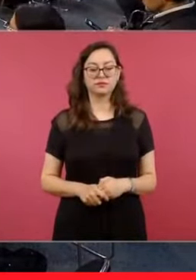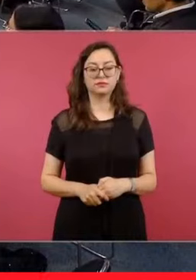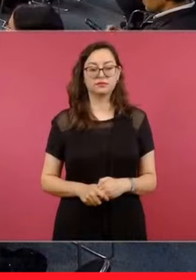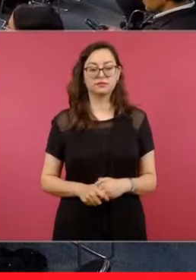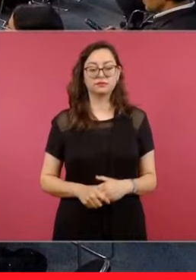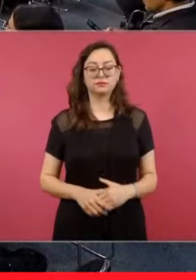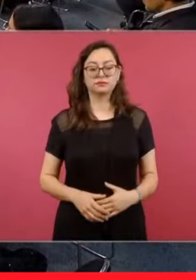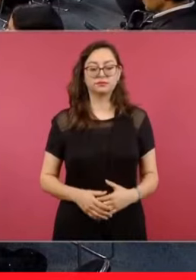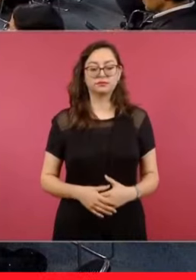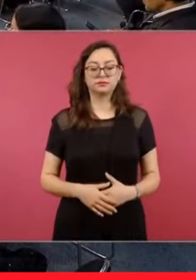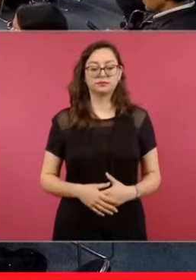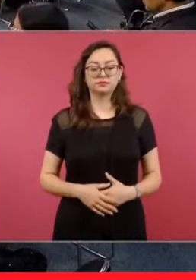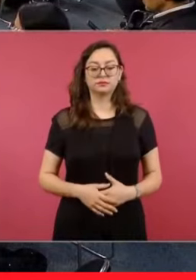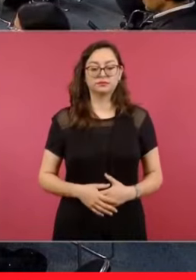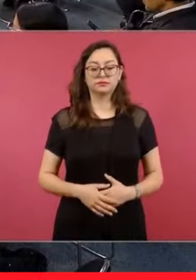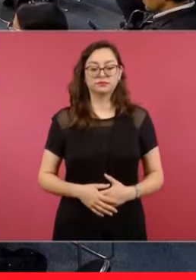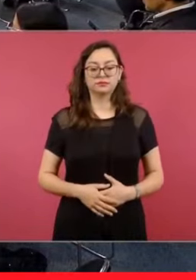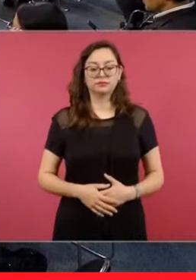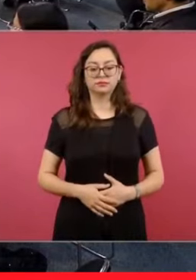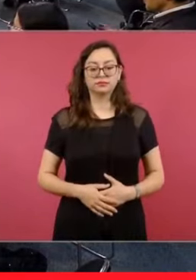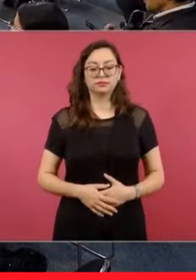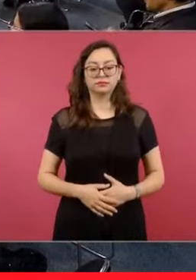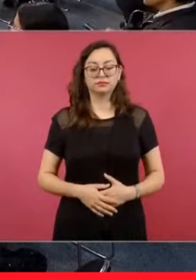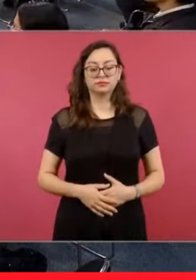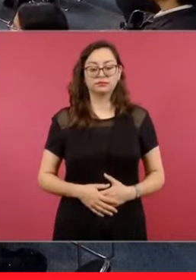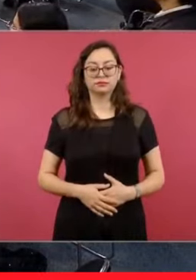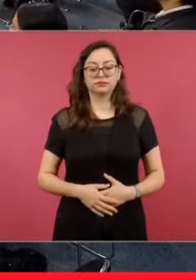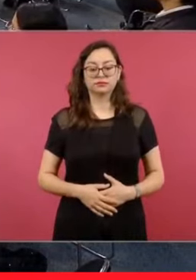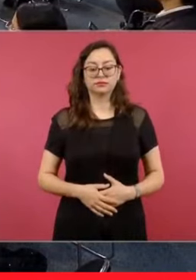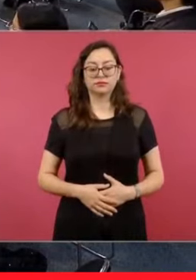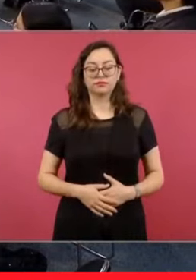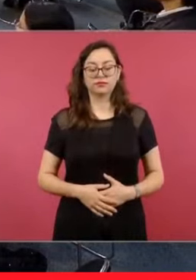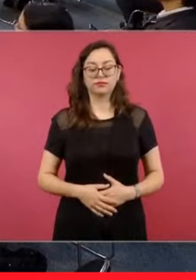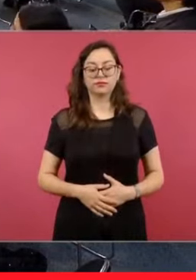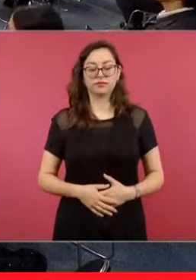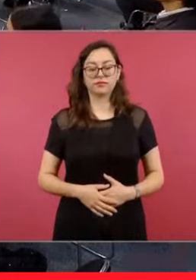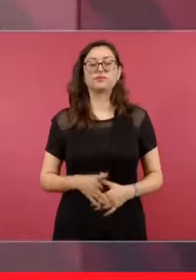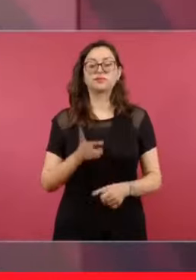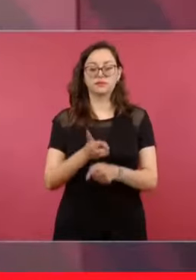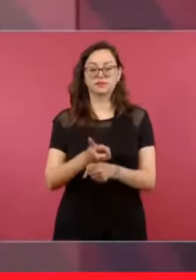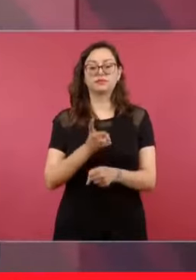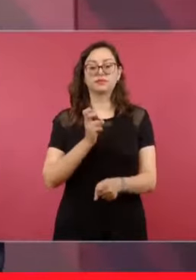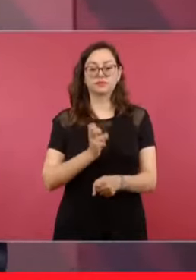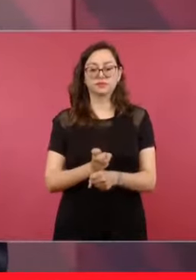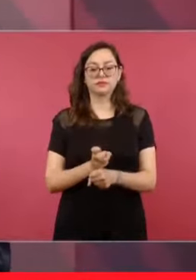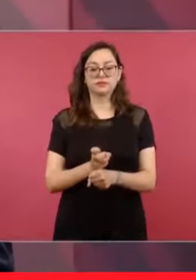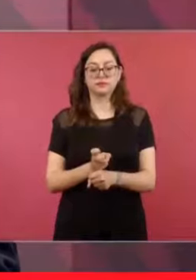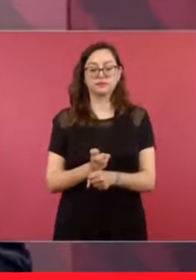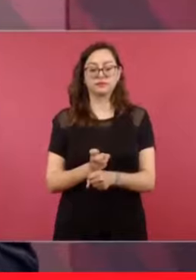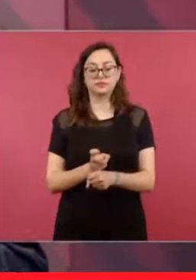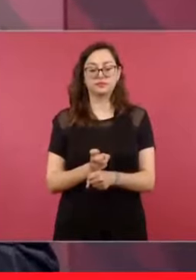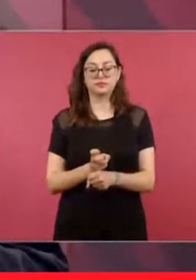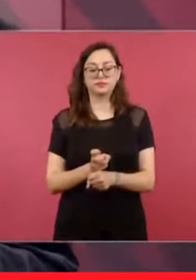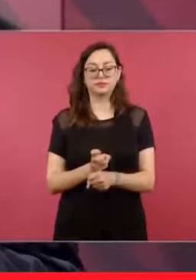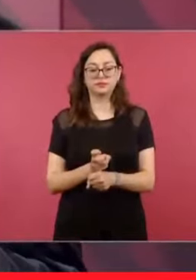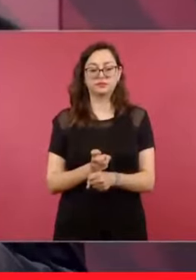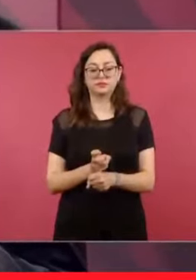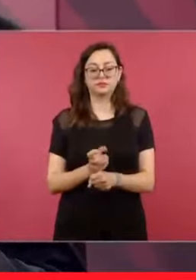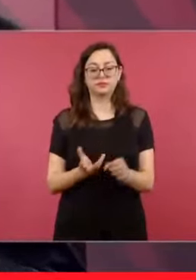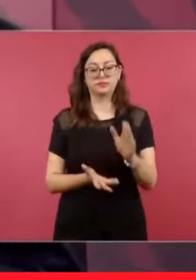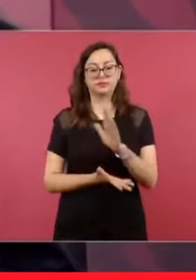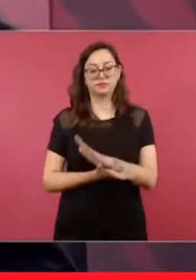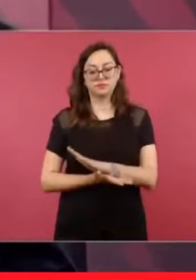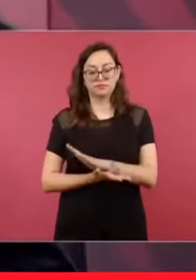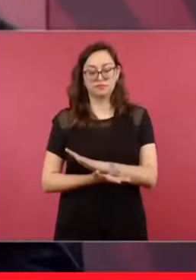a sí les invitamos vamos a este a tener la